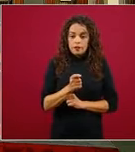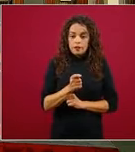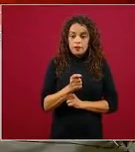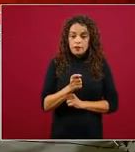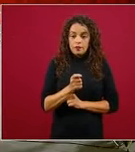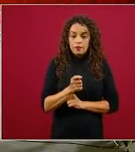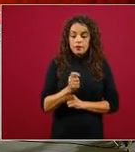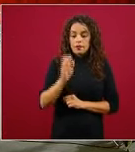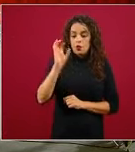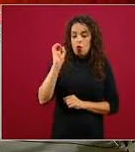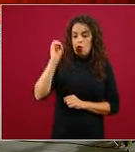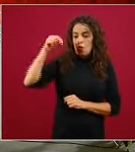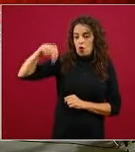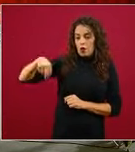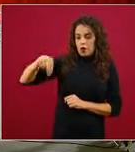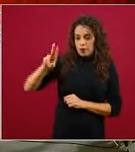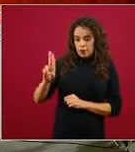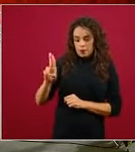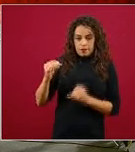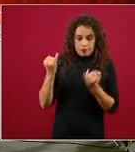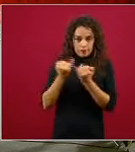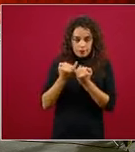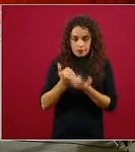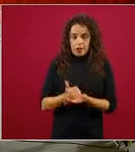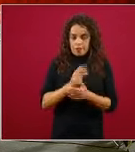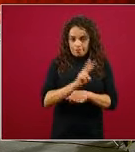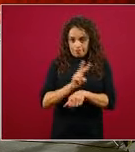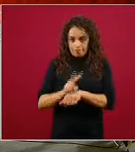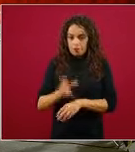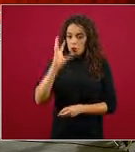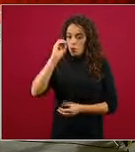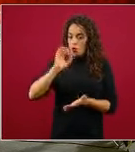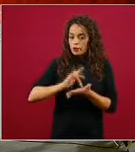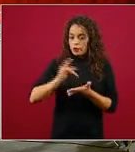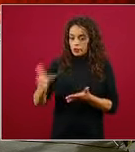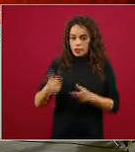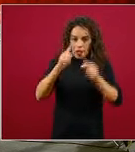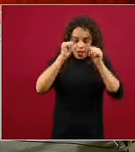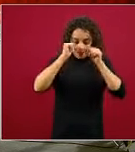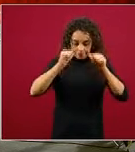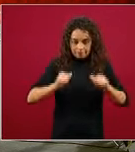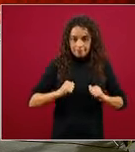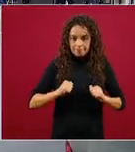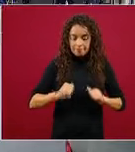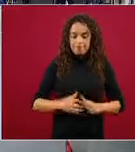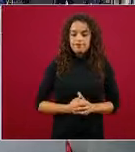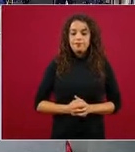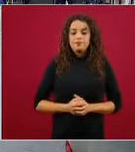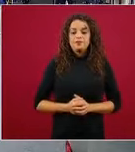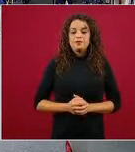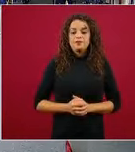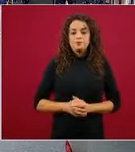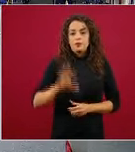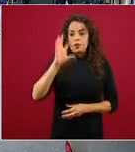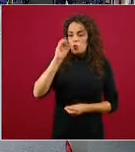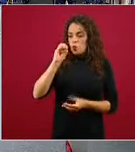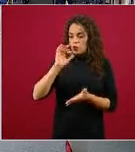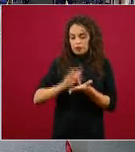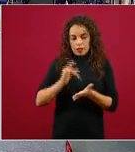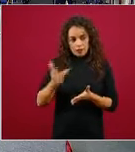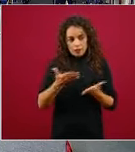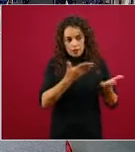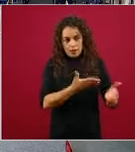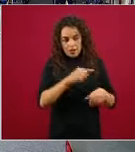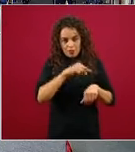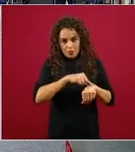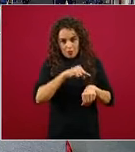de Naciones Unidas. Muchas gracias, les agradezco su atención. Muchas gracias, doctor,